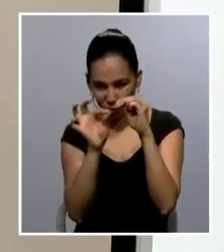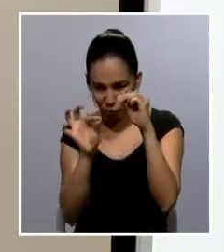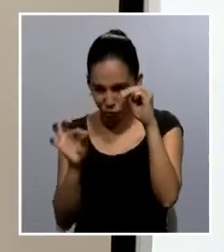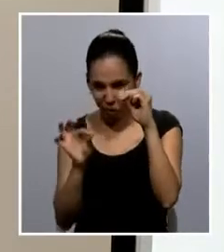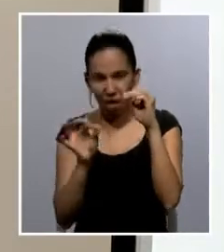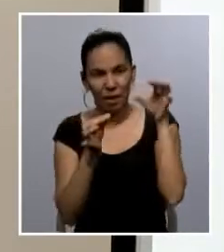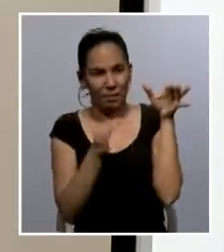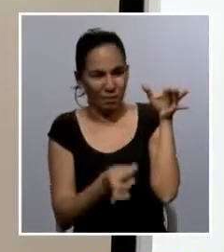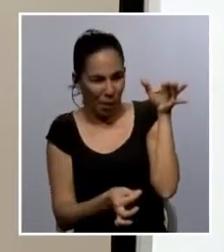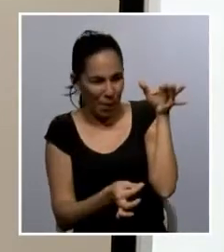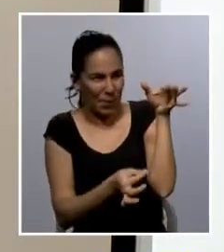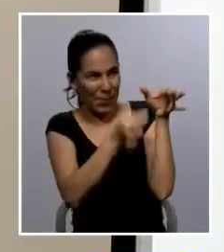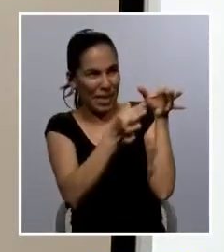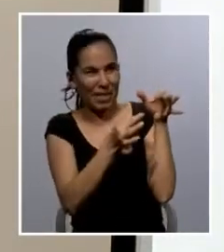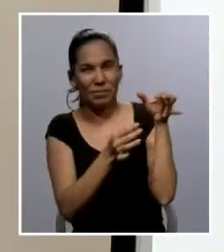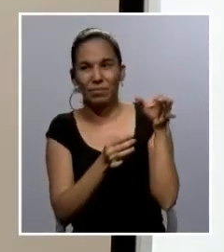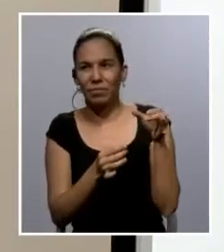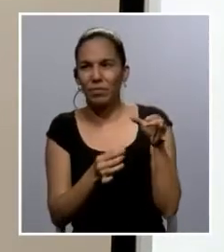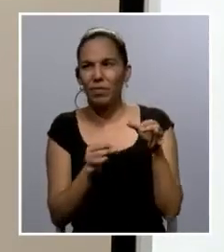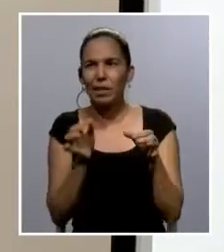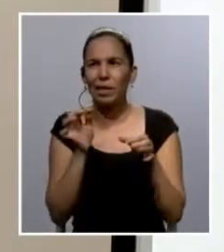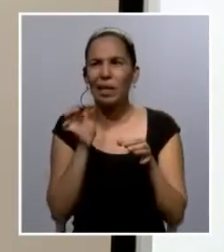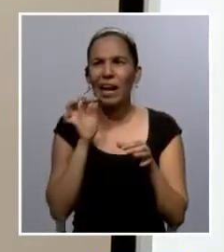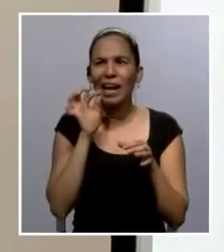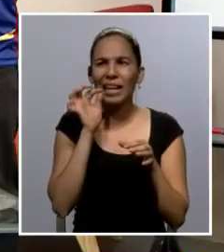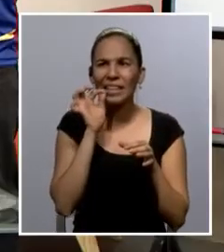hacer este efecto. Y lo perdón, único que... perdón, ¿lo mordió?